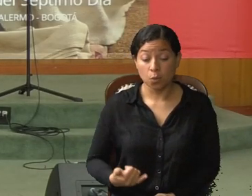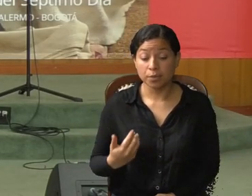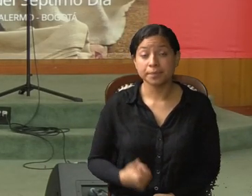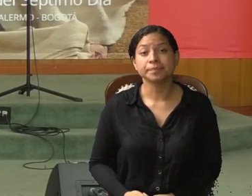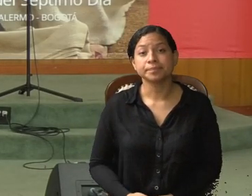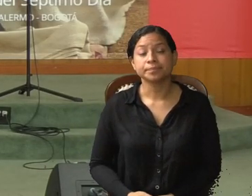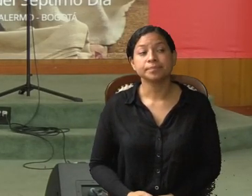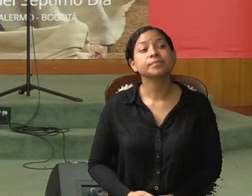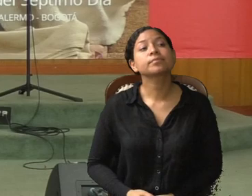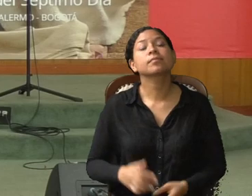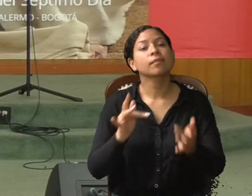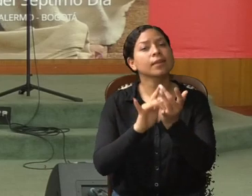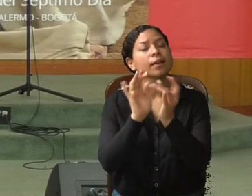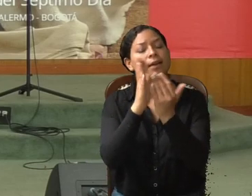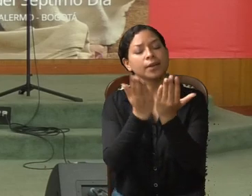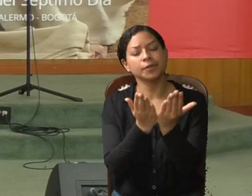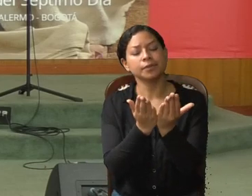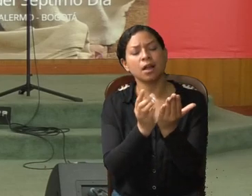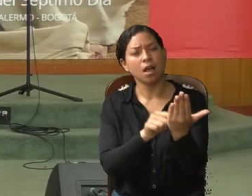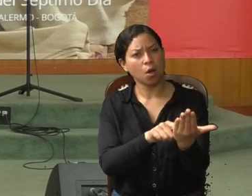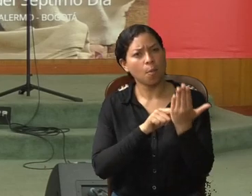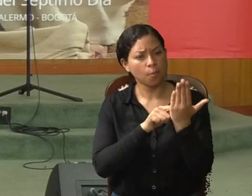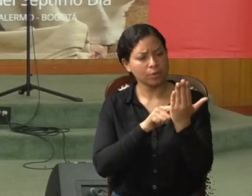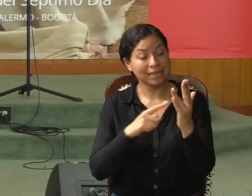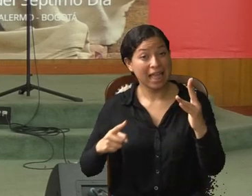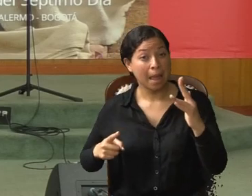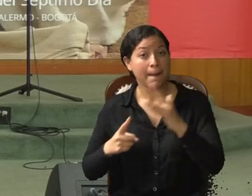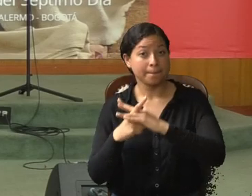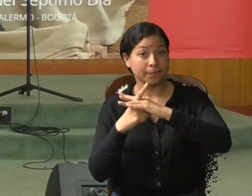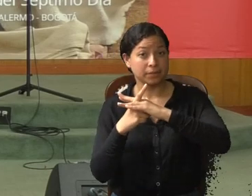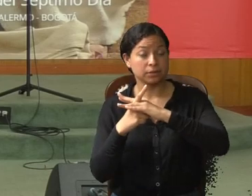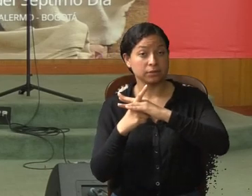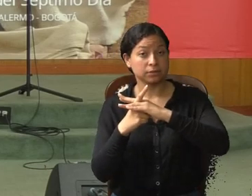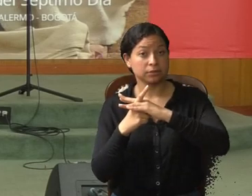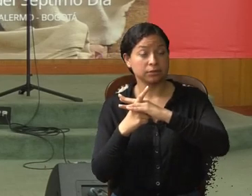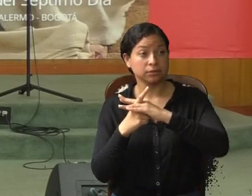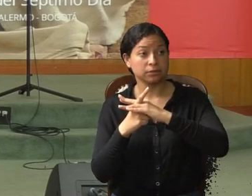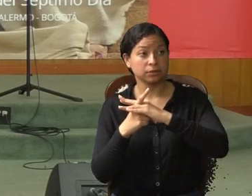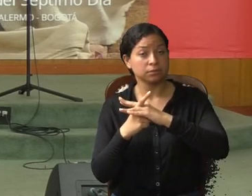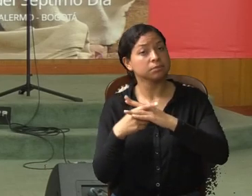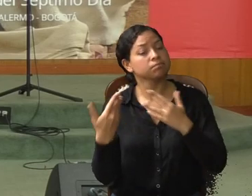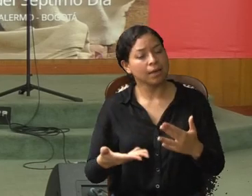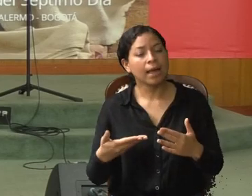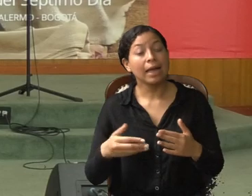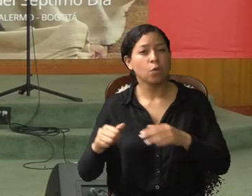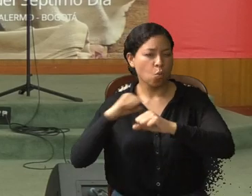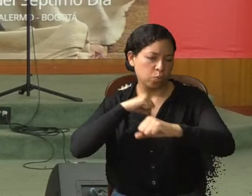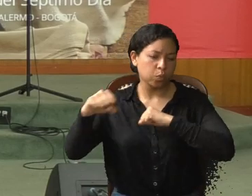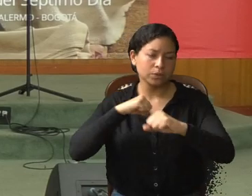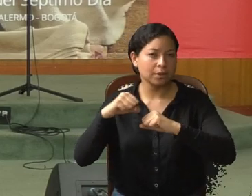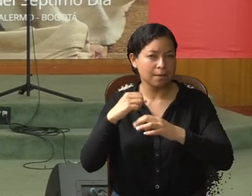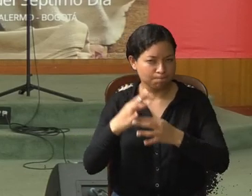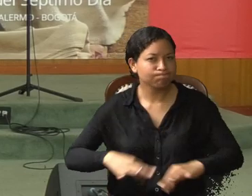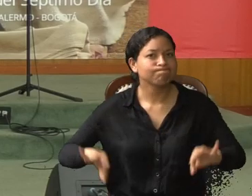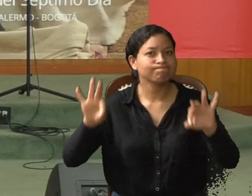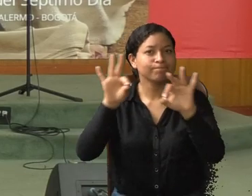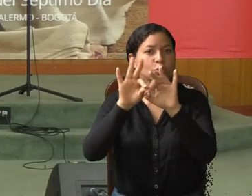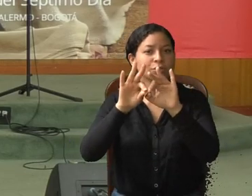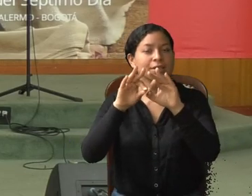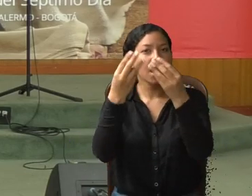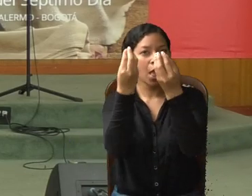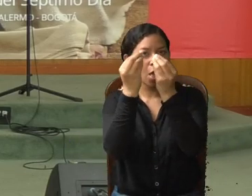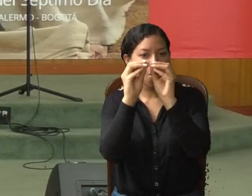principio, viene una acción muy especial que es la acción de crear. Ese verbo de